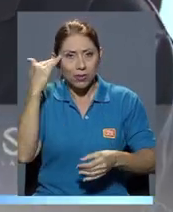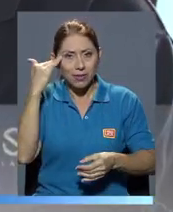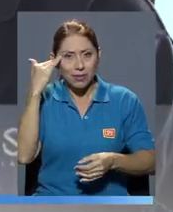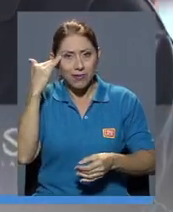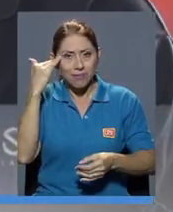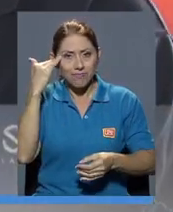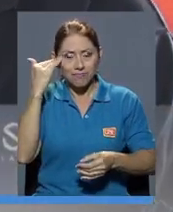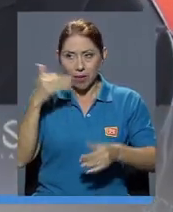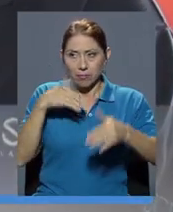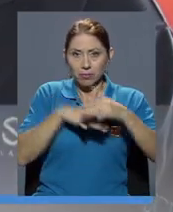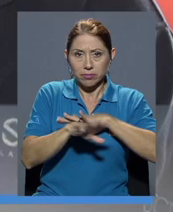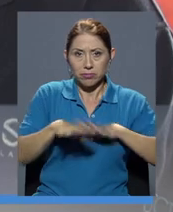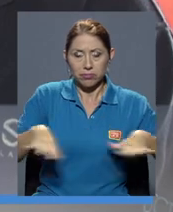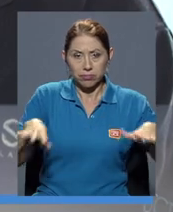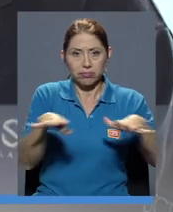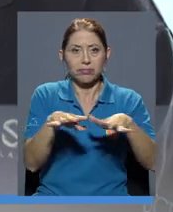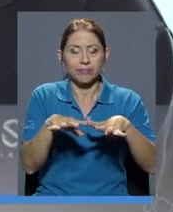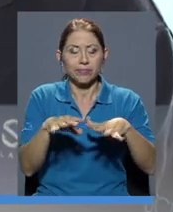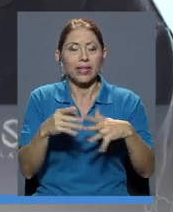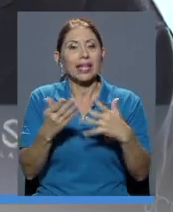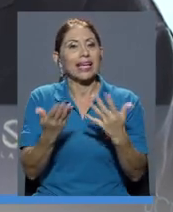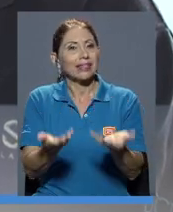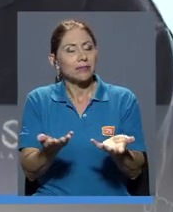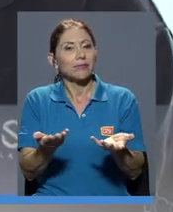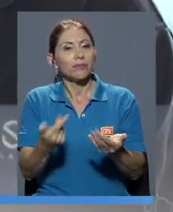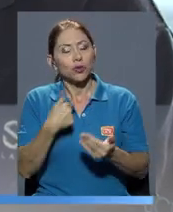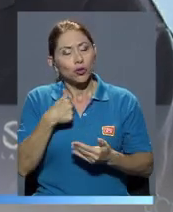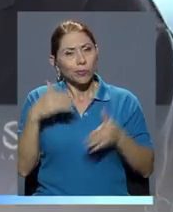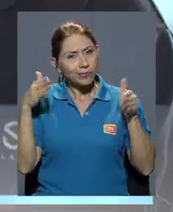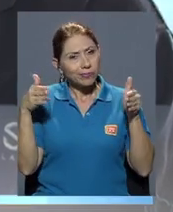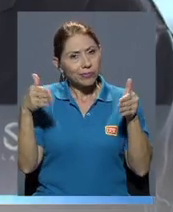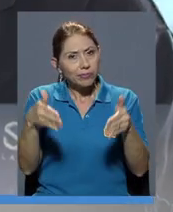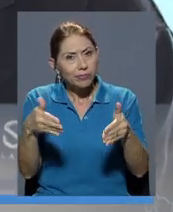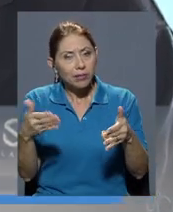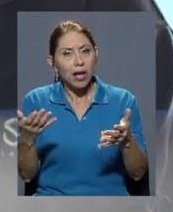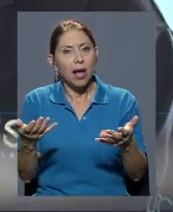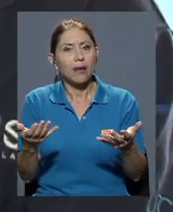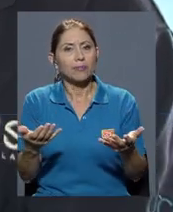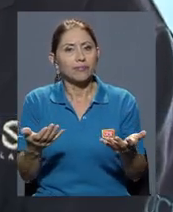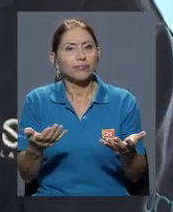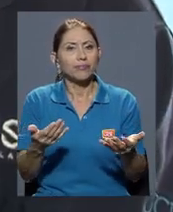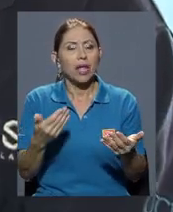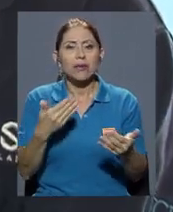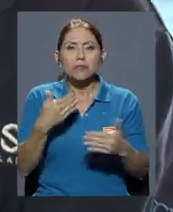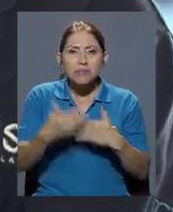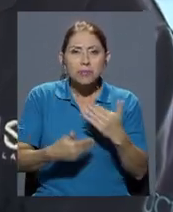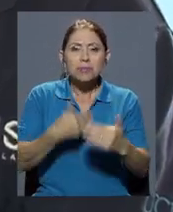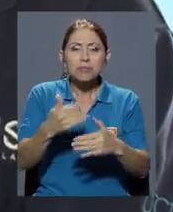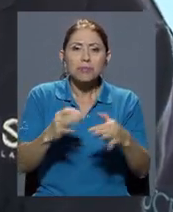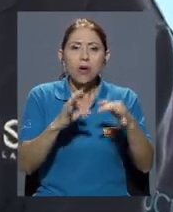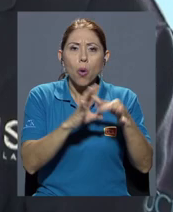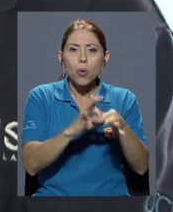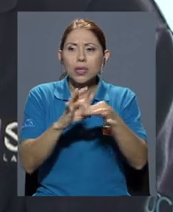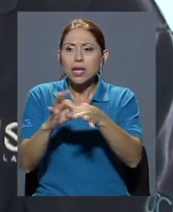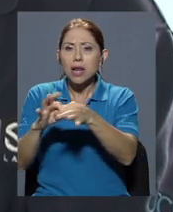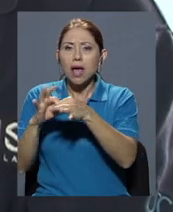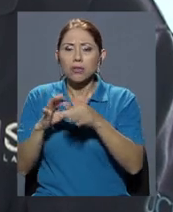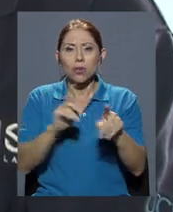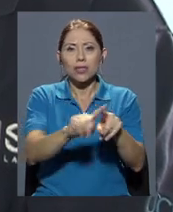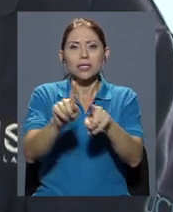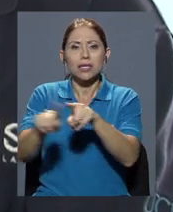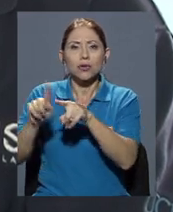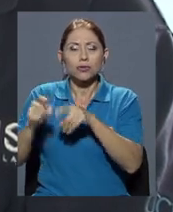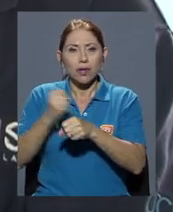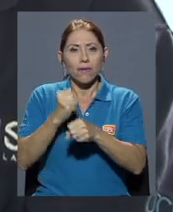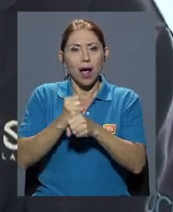a lo interno y más que todo me he dedicado como a ir coordinando los distintos trabajos que se vayan